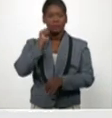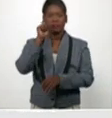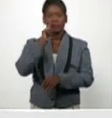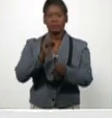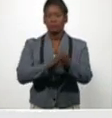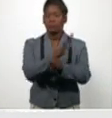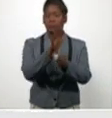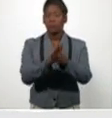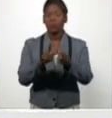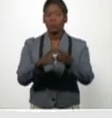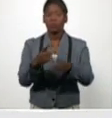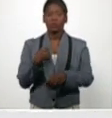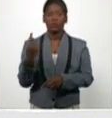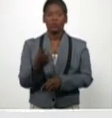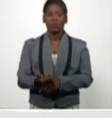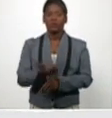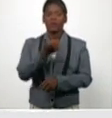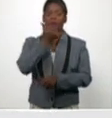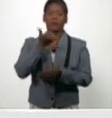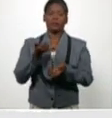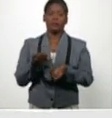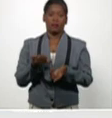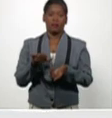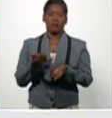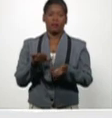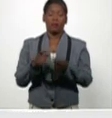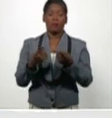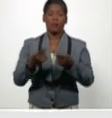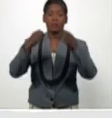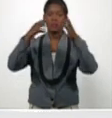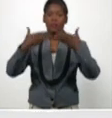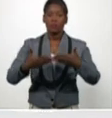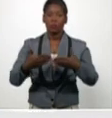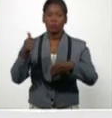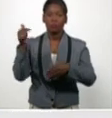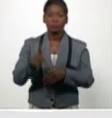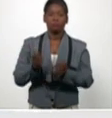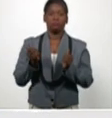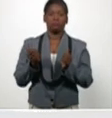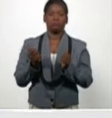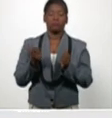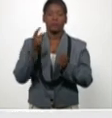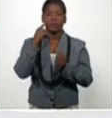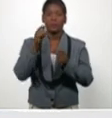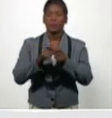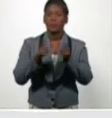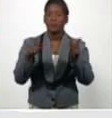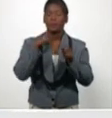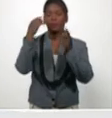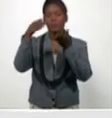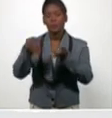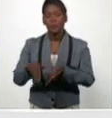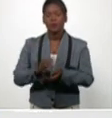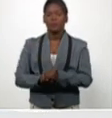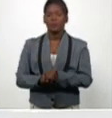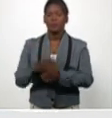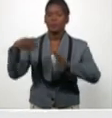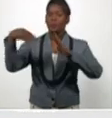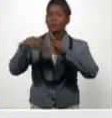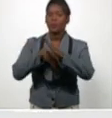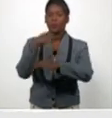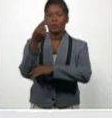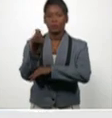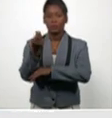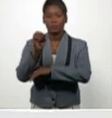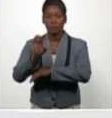causando, en primer lugar a la salud, entre ellos los fallecidos, a la economía del país, que tanto